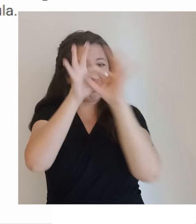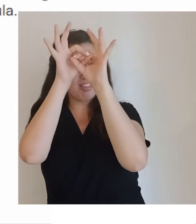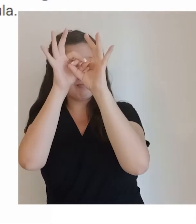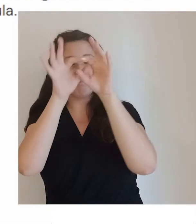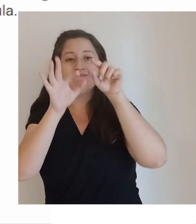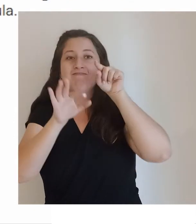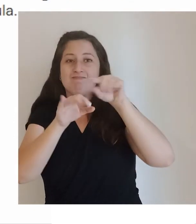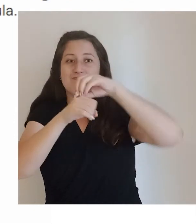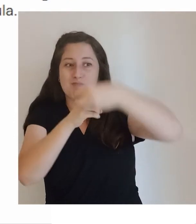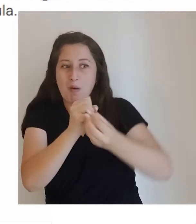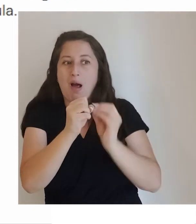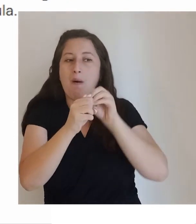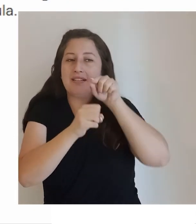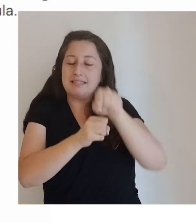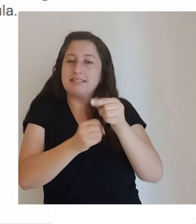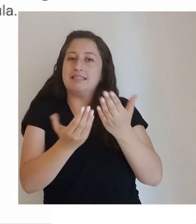molécula se necesita